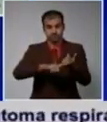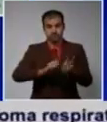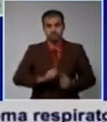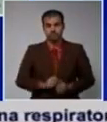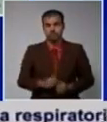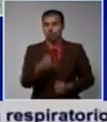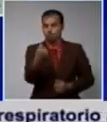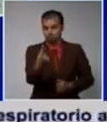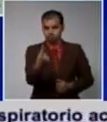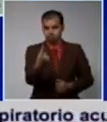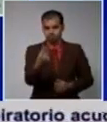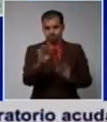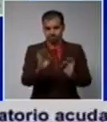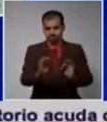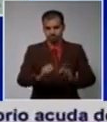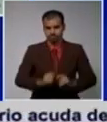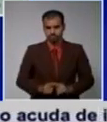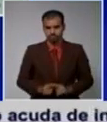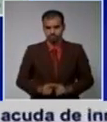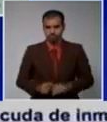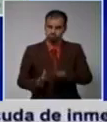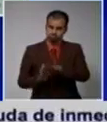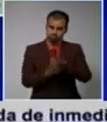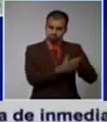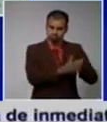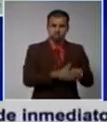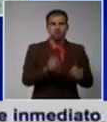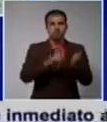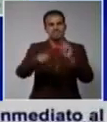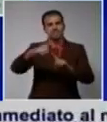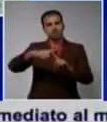también. Las Tunas confirma 6 casos,